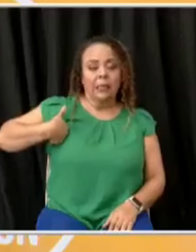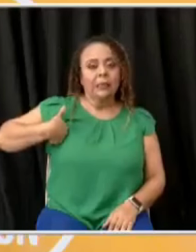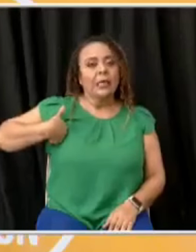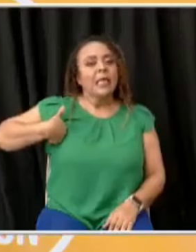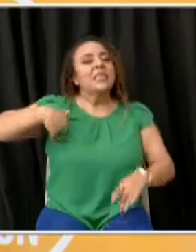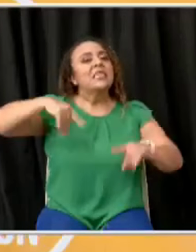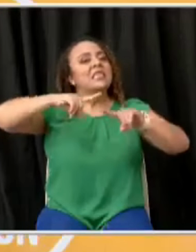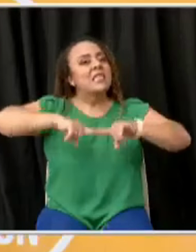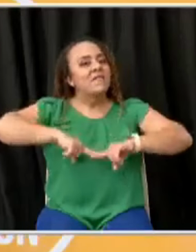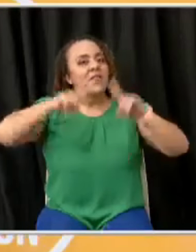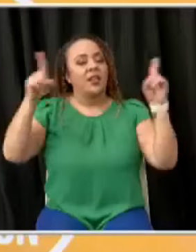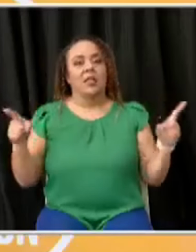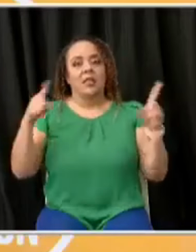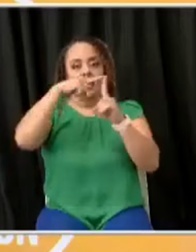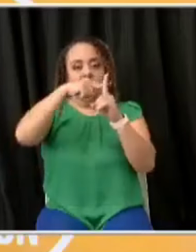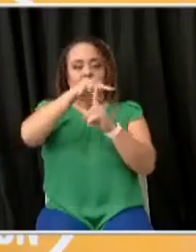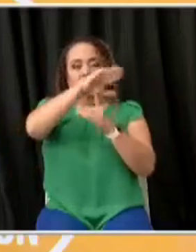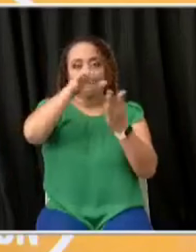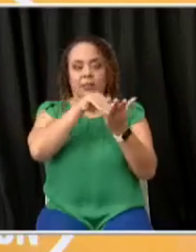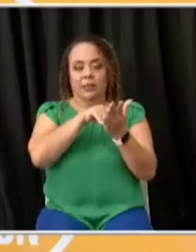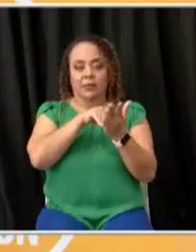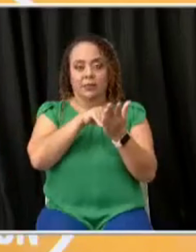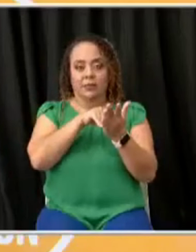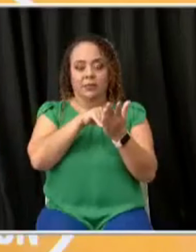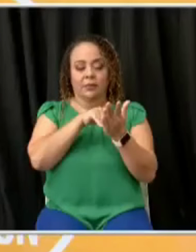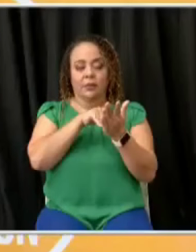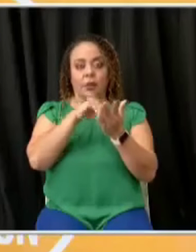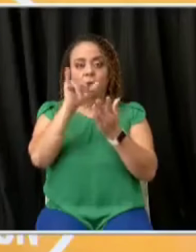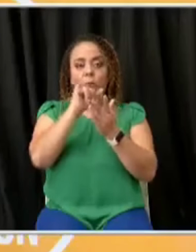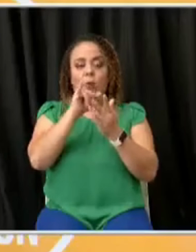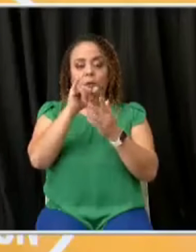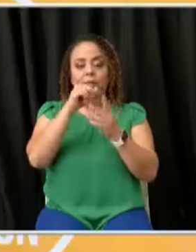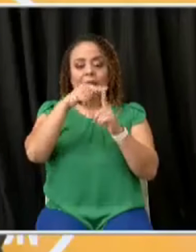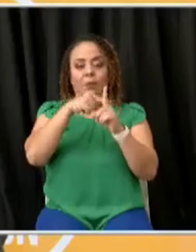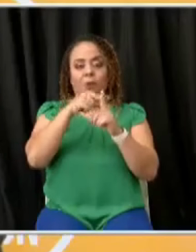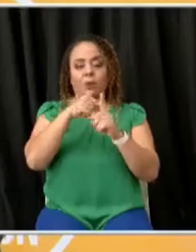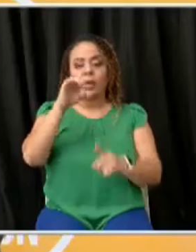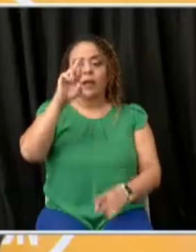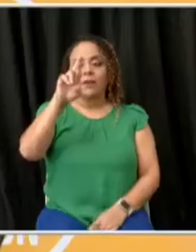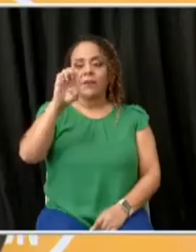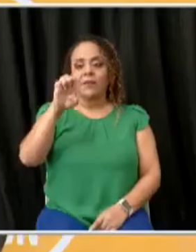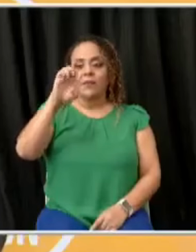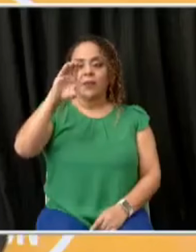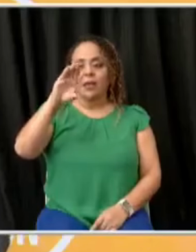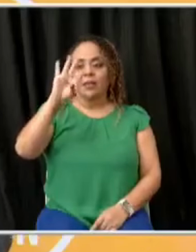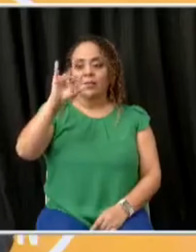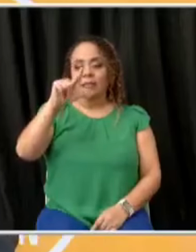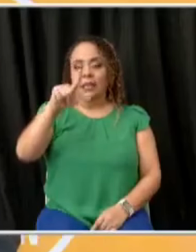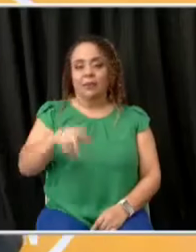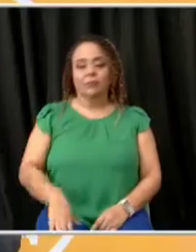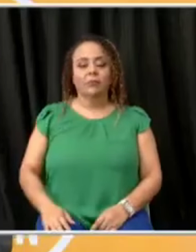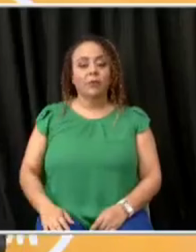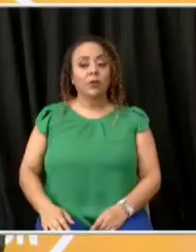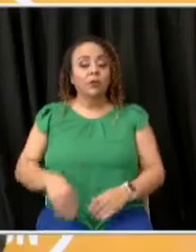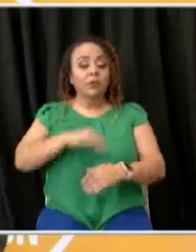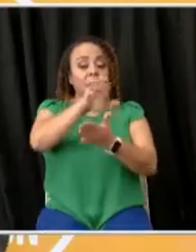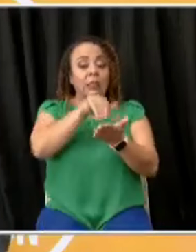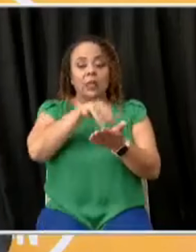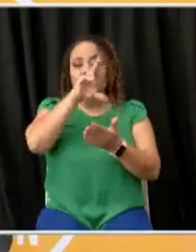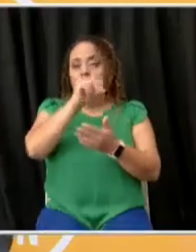ser diferentes a la temperatura central, que es la temperatura rectal, digamos. Entonces, la temperatura central no debe pasar